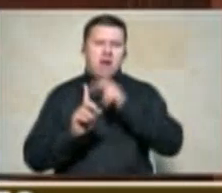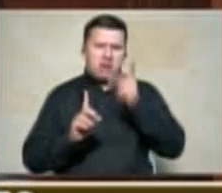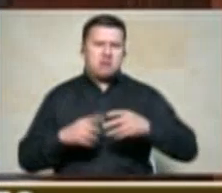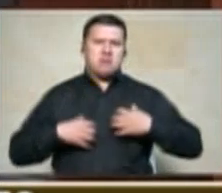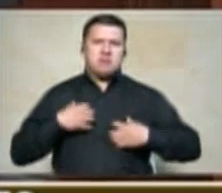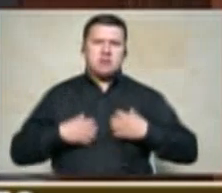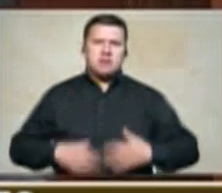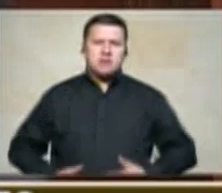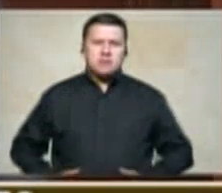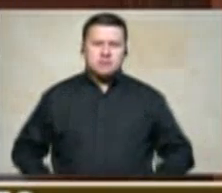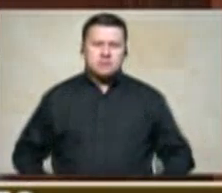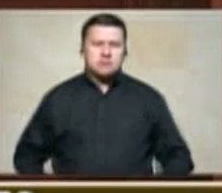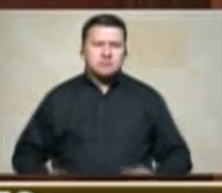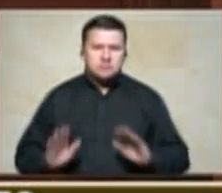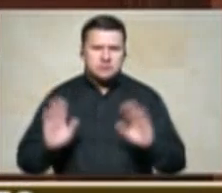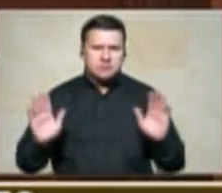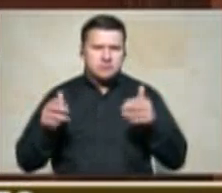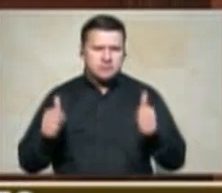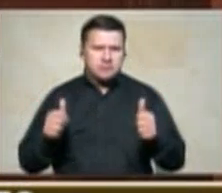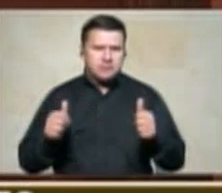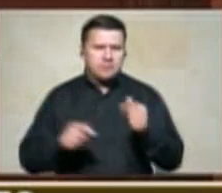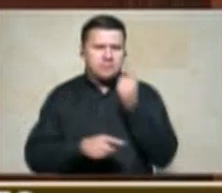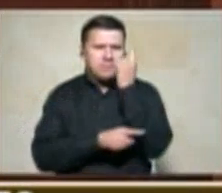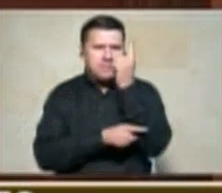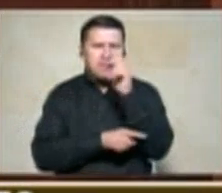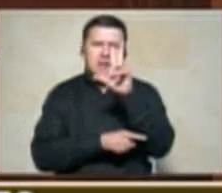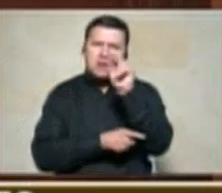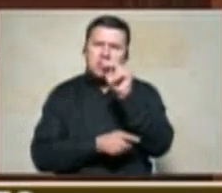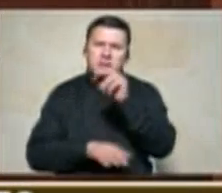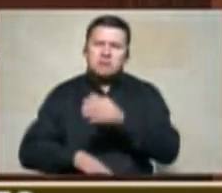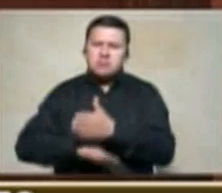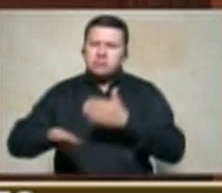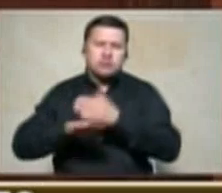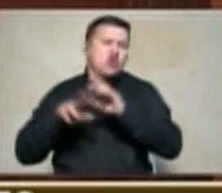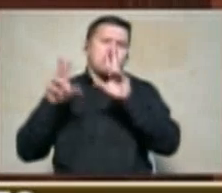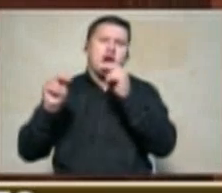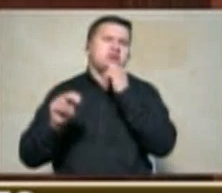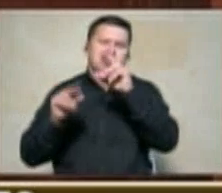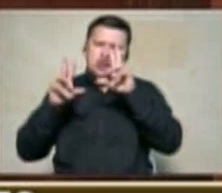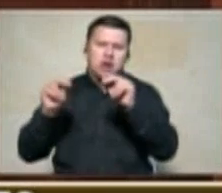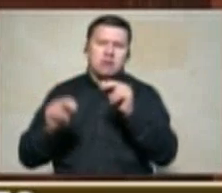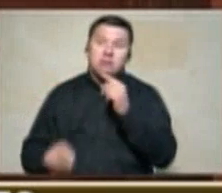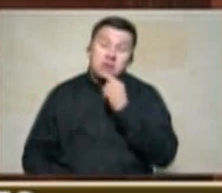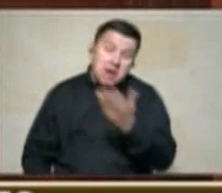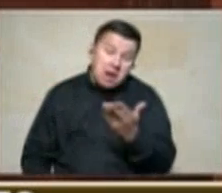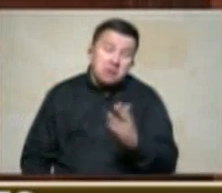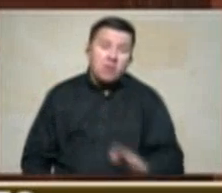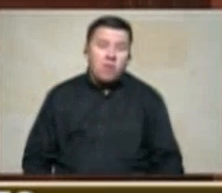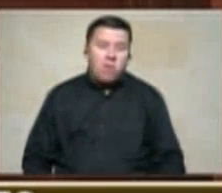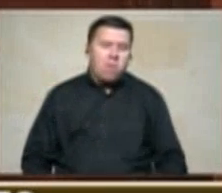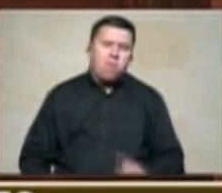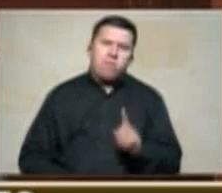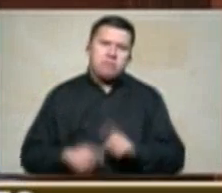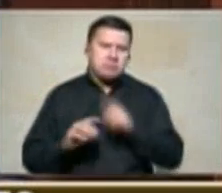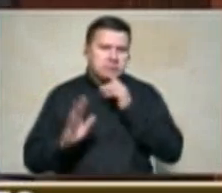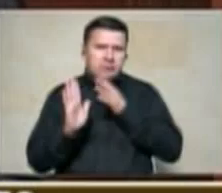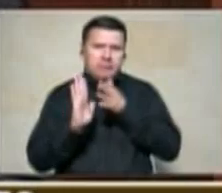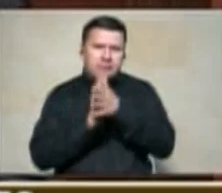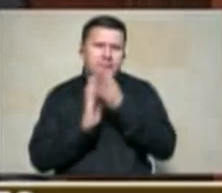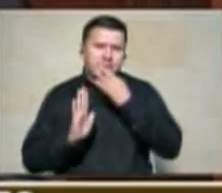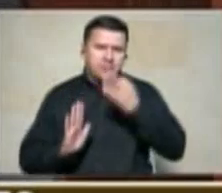víctimas. Dicen no a la política de restitución de tierras. Pero no se cuenta esta